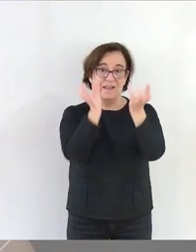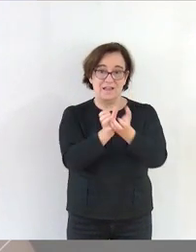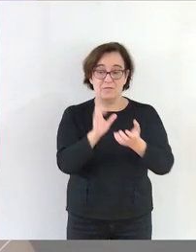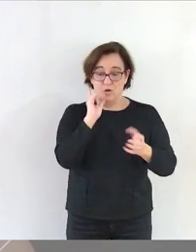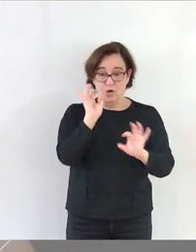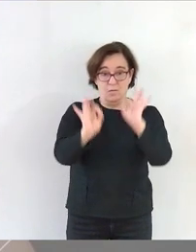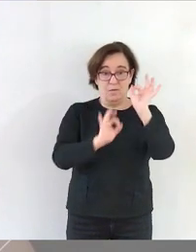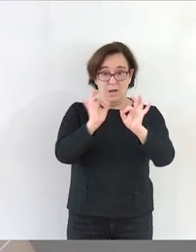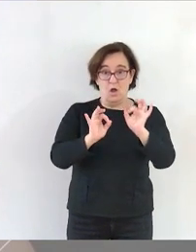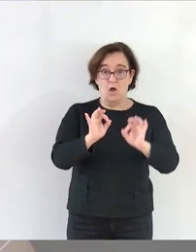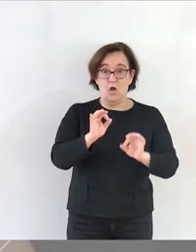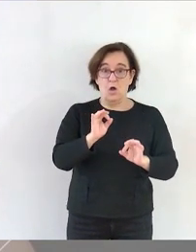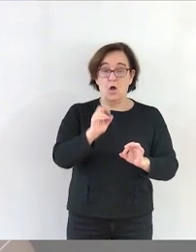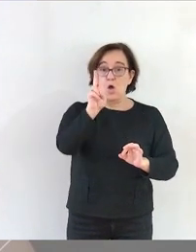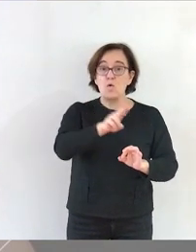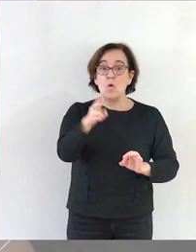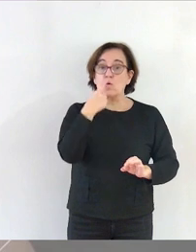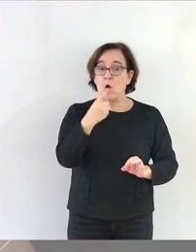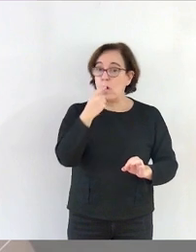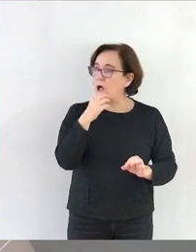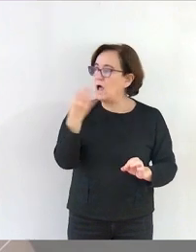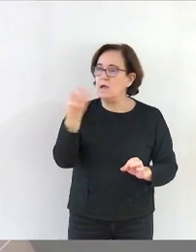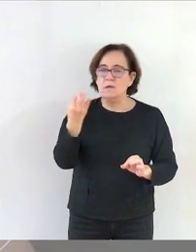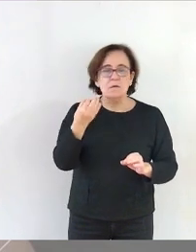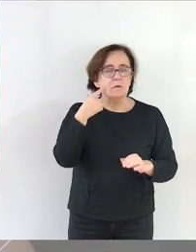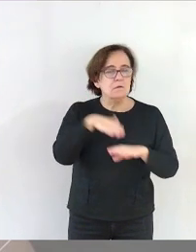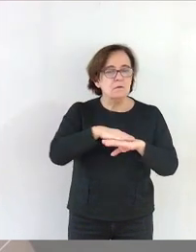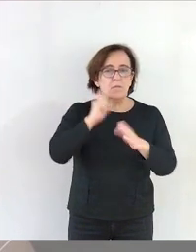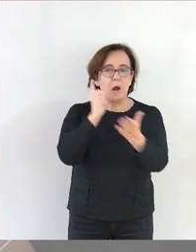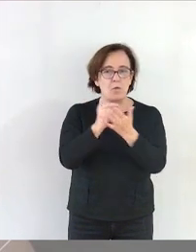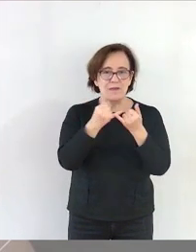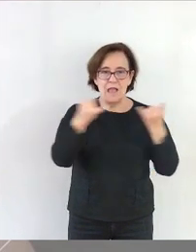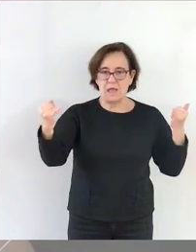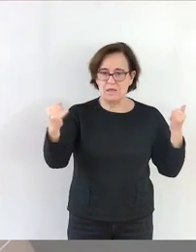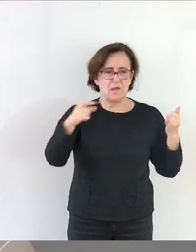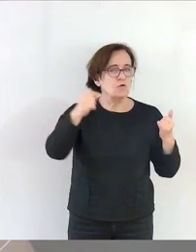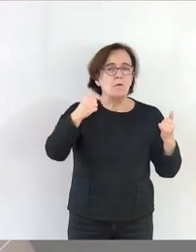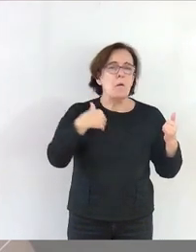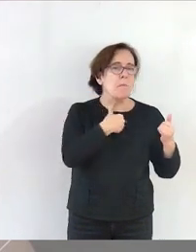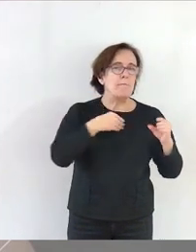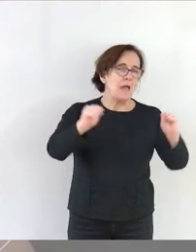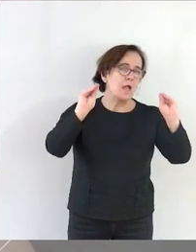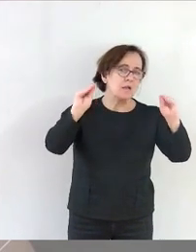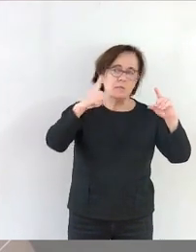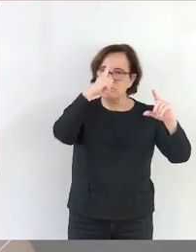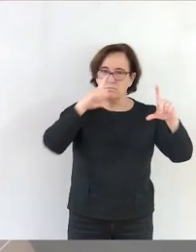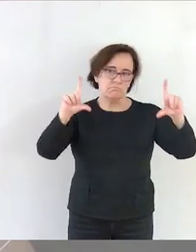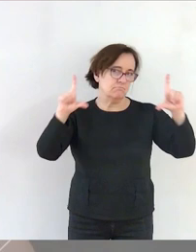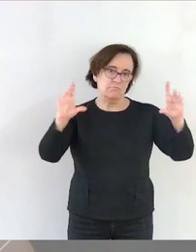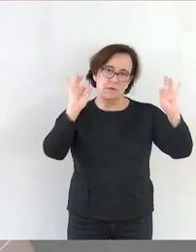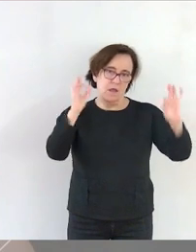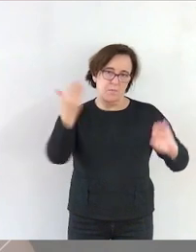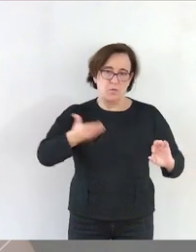un organización como Cruz Roja es fundamental que que apueste por esta línea porque es un actor clave en la geopolítica y en las relaciones